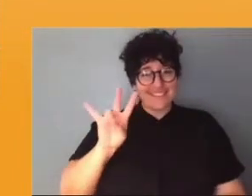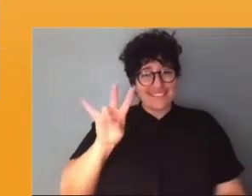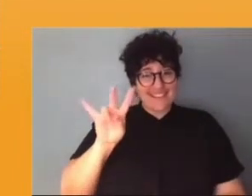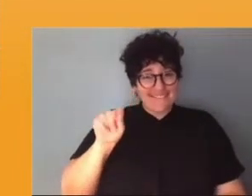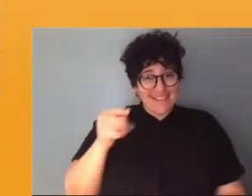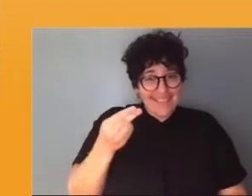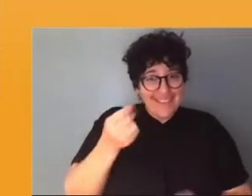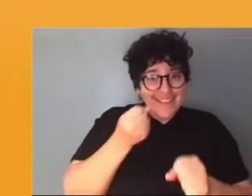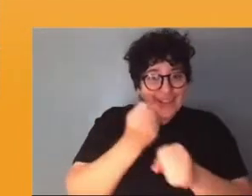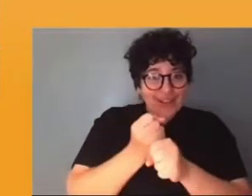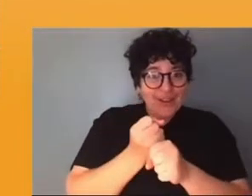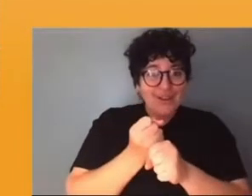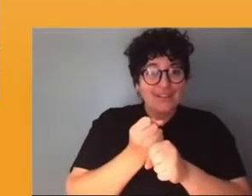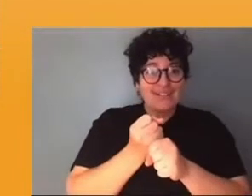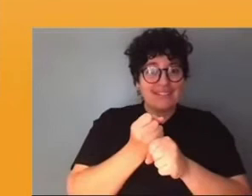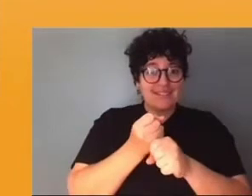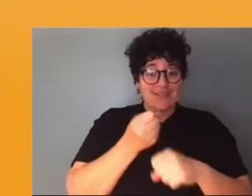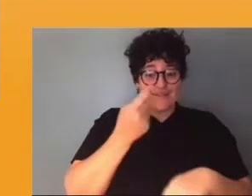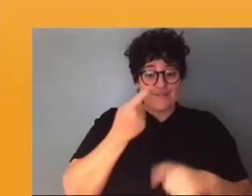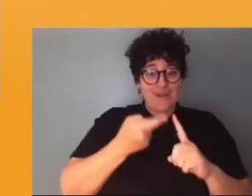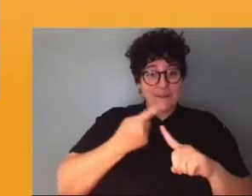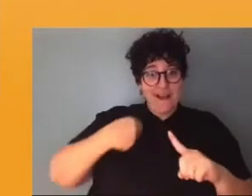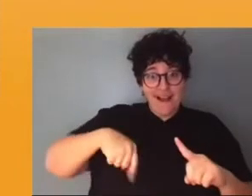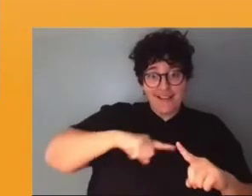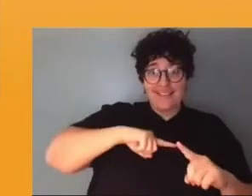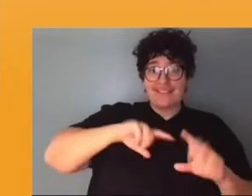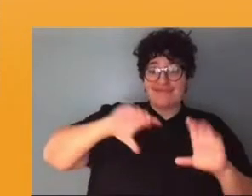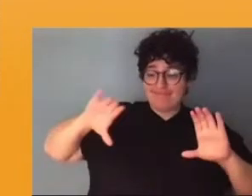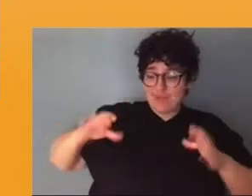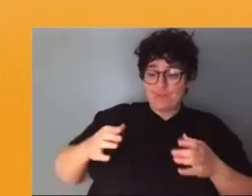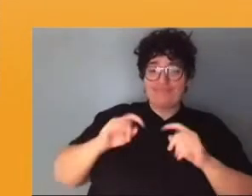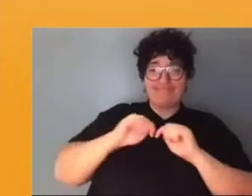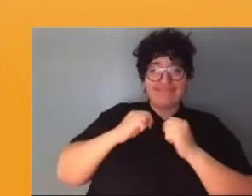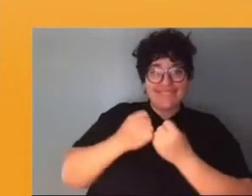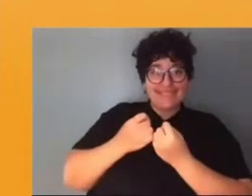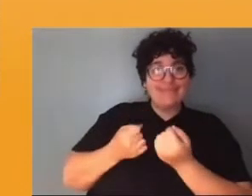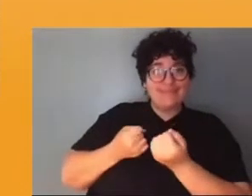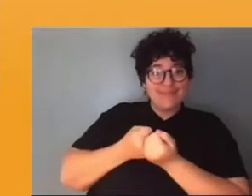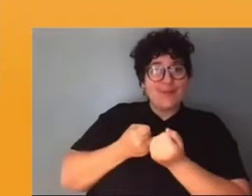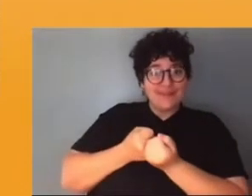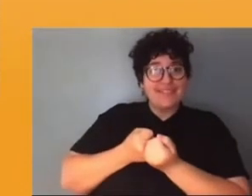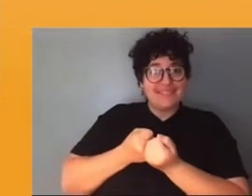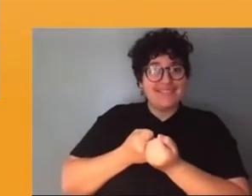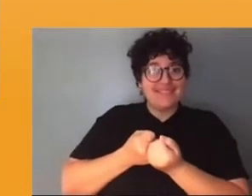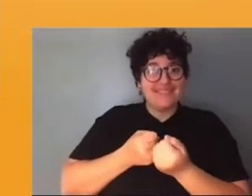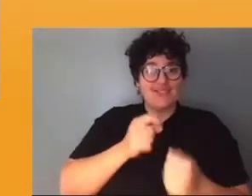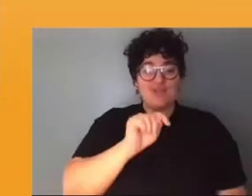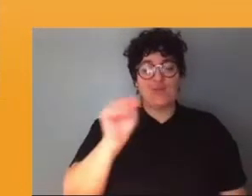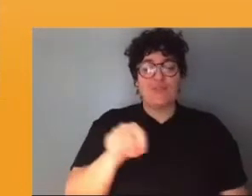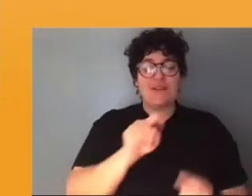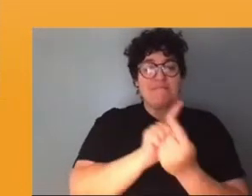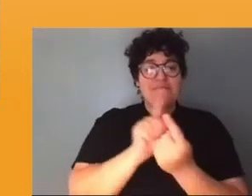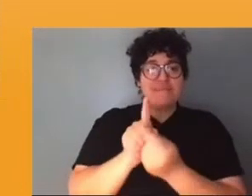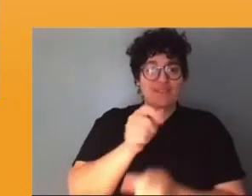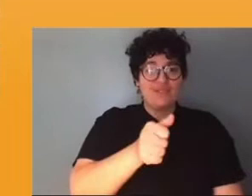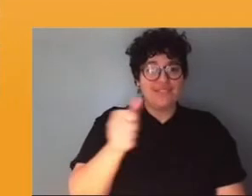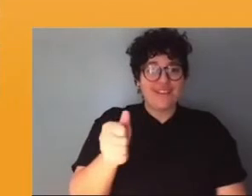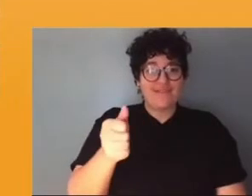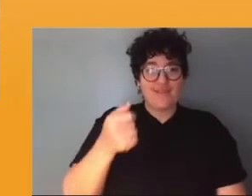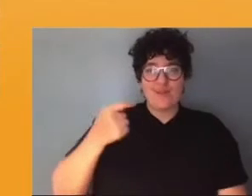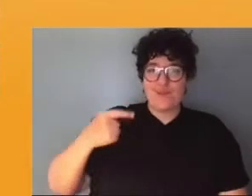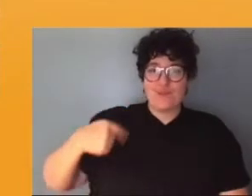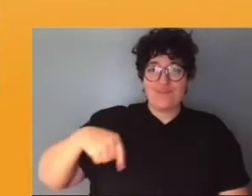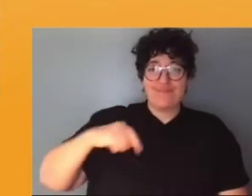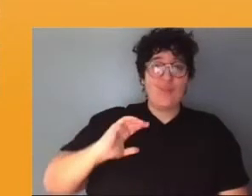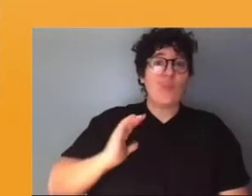de mí misma y el equipo entero que ha trabajado para reformular este festival virtual, agradecemos